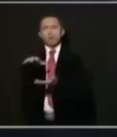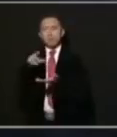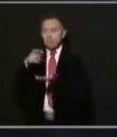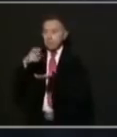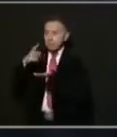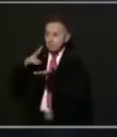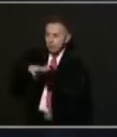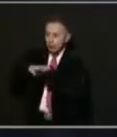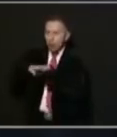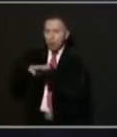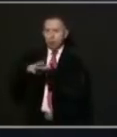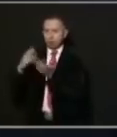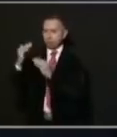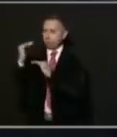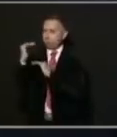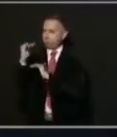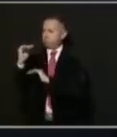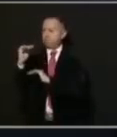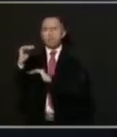Lo que